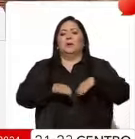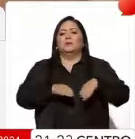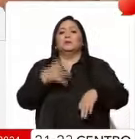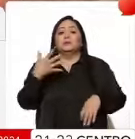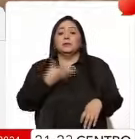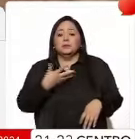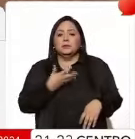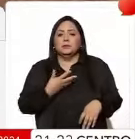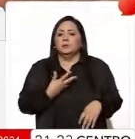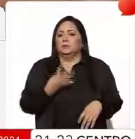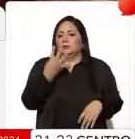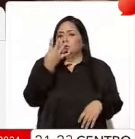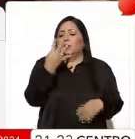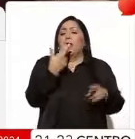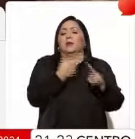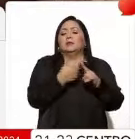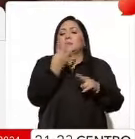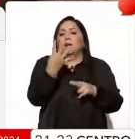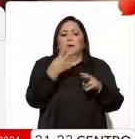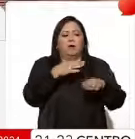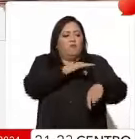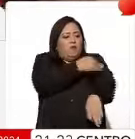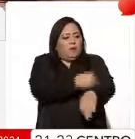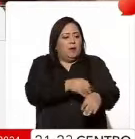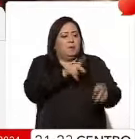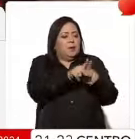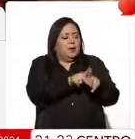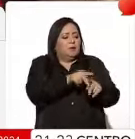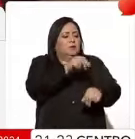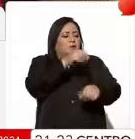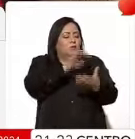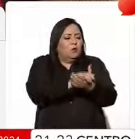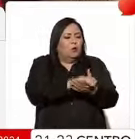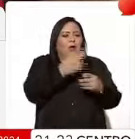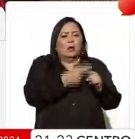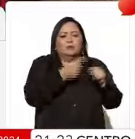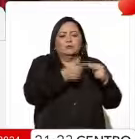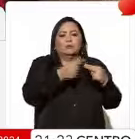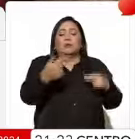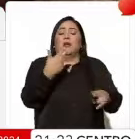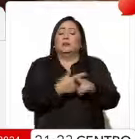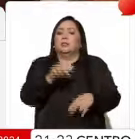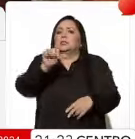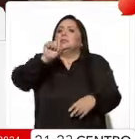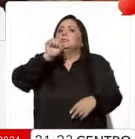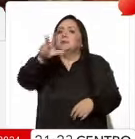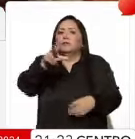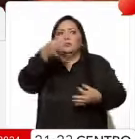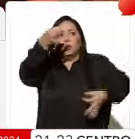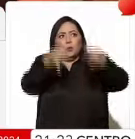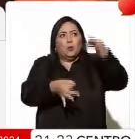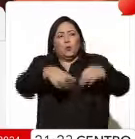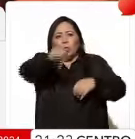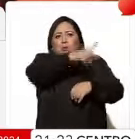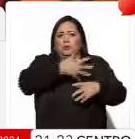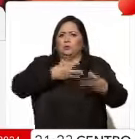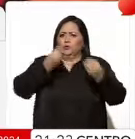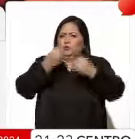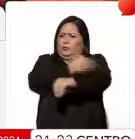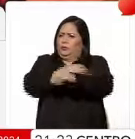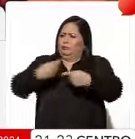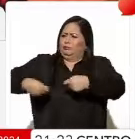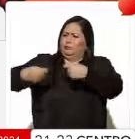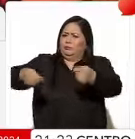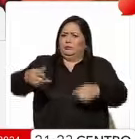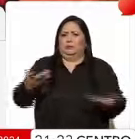tiene al menos hay hasta 4 parientes. Hay familias que tienen hasta 68 parientes en el Poder Judicial. No me digan que